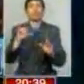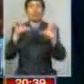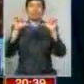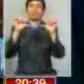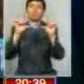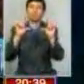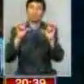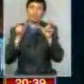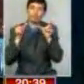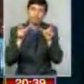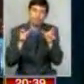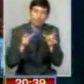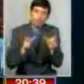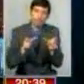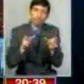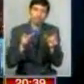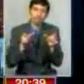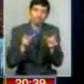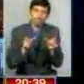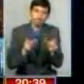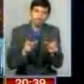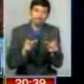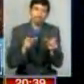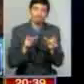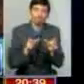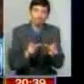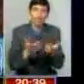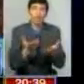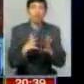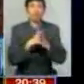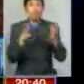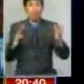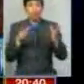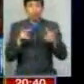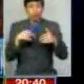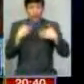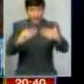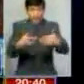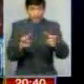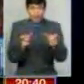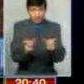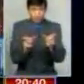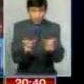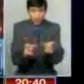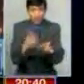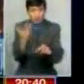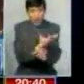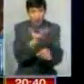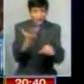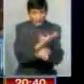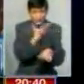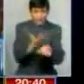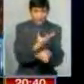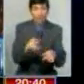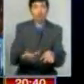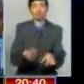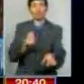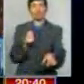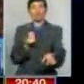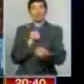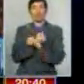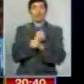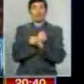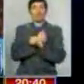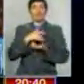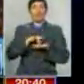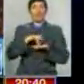porque al meter mucha gente en ataque y al terminar mal los ataques, terminábamos padeciendo contra y nos quedábamos un